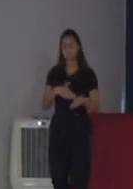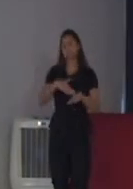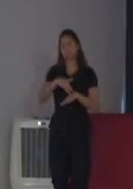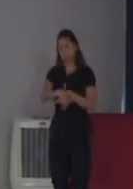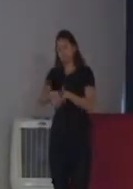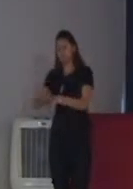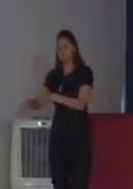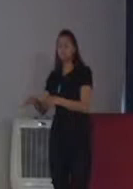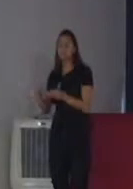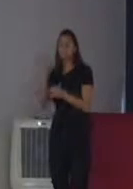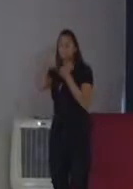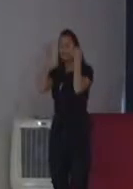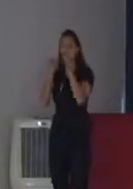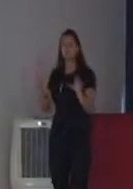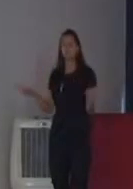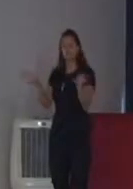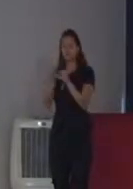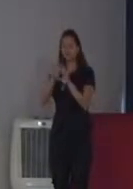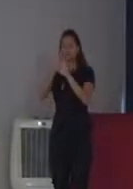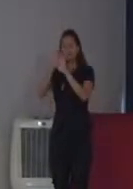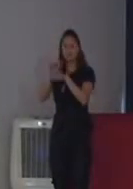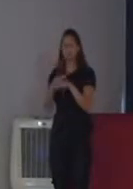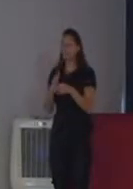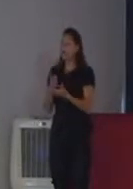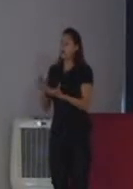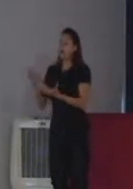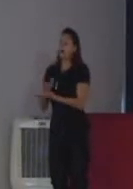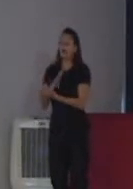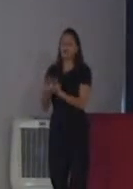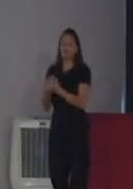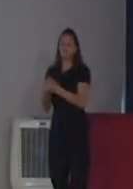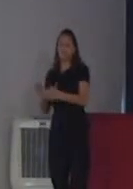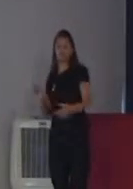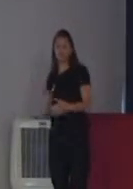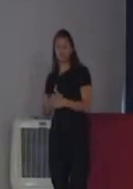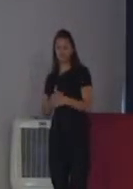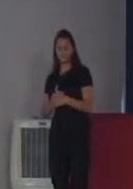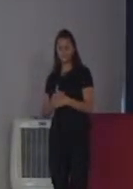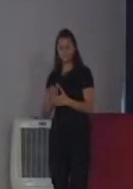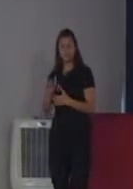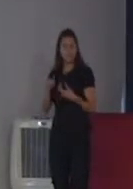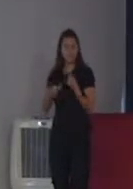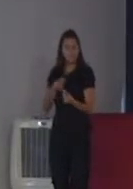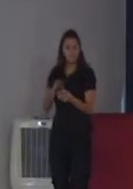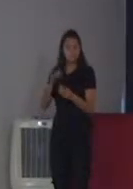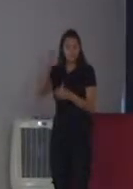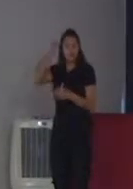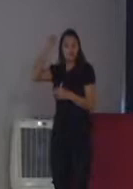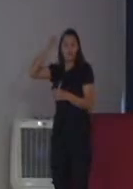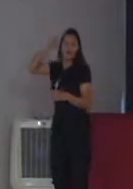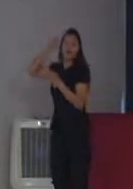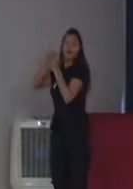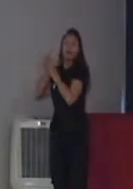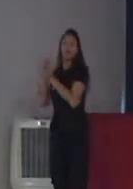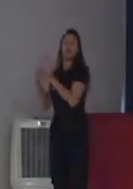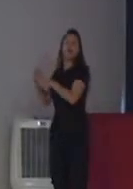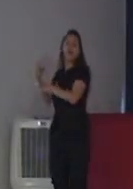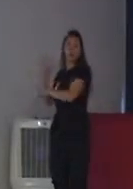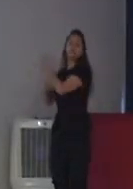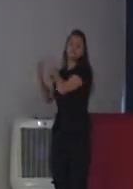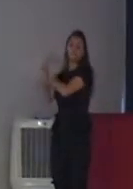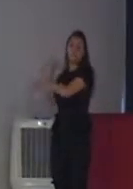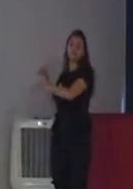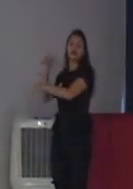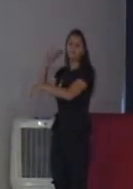todas las ideas de segregación y exclusión, pues les tocó, digamos, como que empezar en medio de esa idea de exclusión y segregación que ya venía de